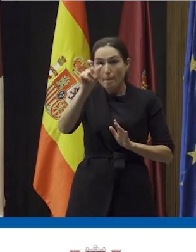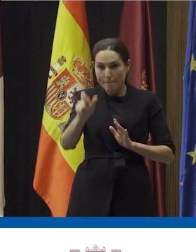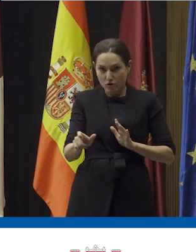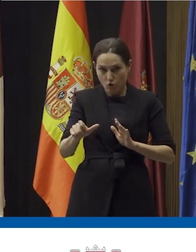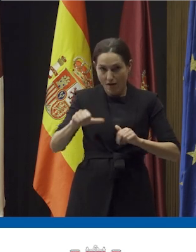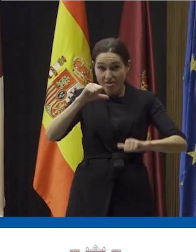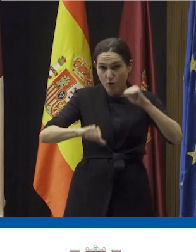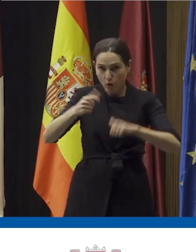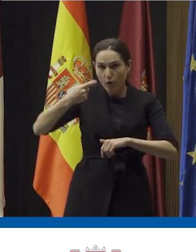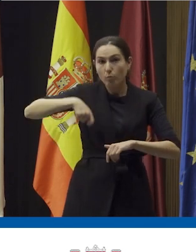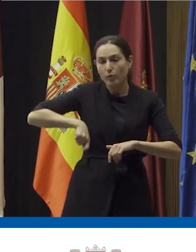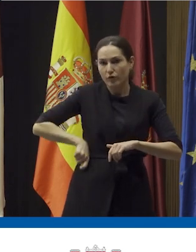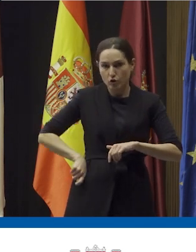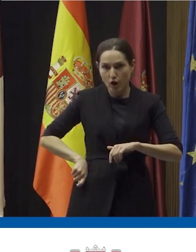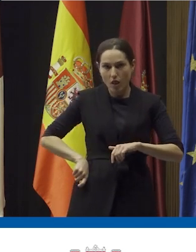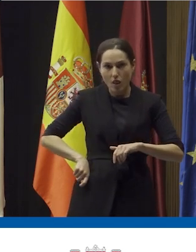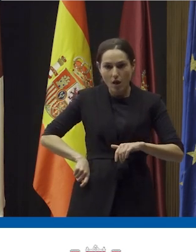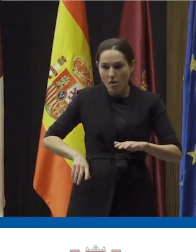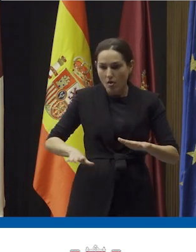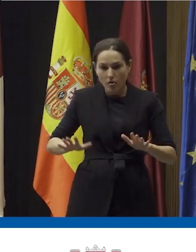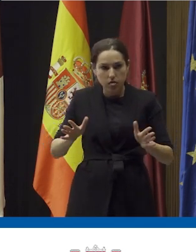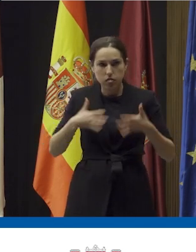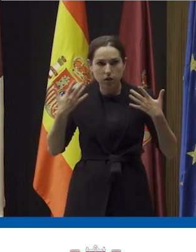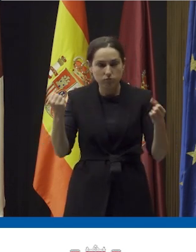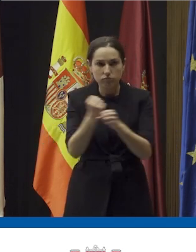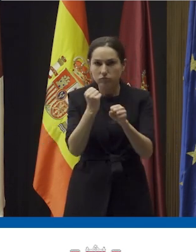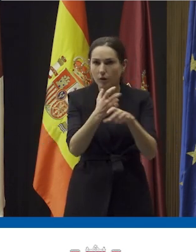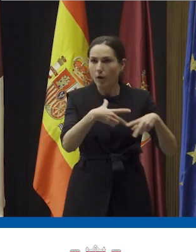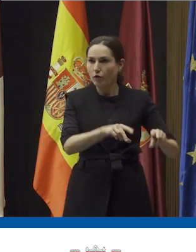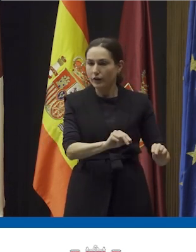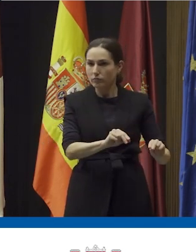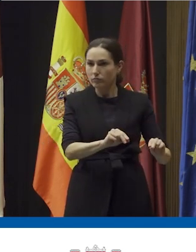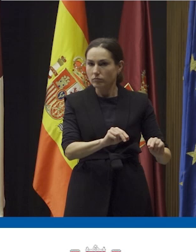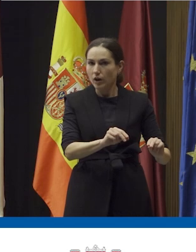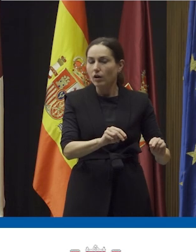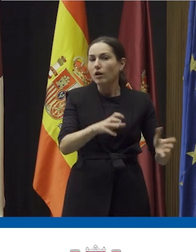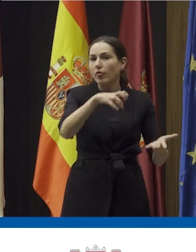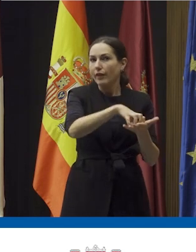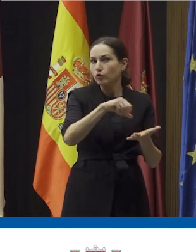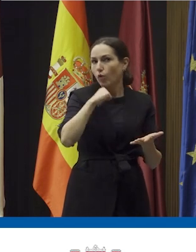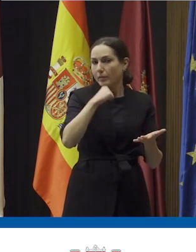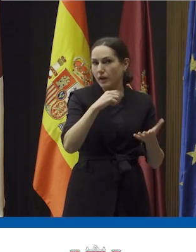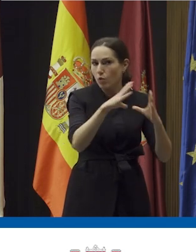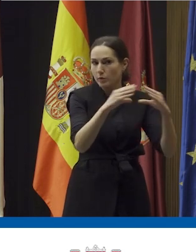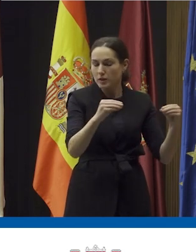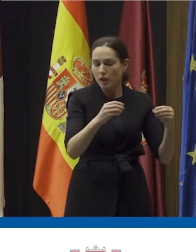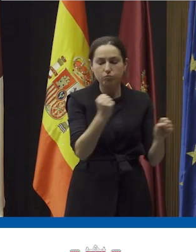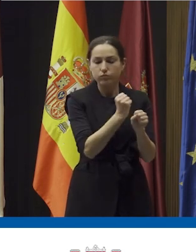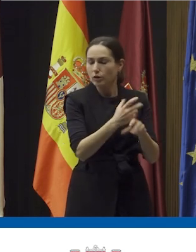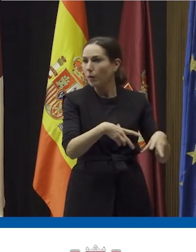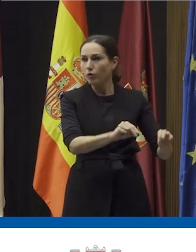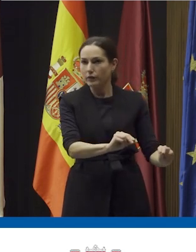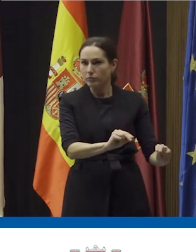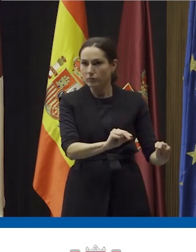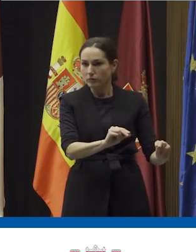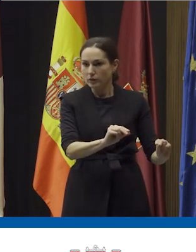activo dejó bruscamente de trabajar en su medio natural, que era el hospital y la universidad. Según parece, se había